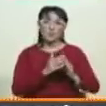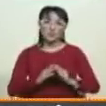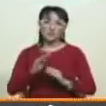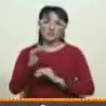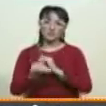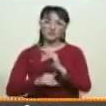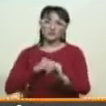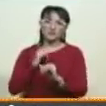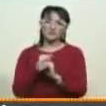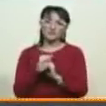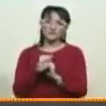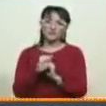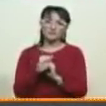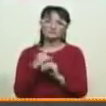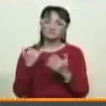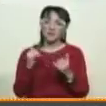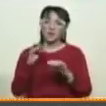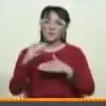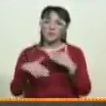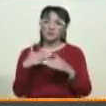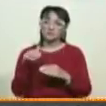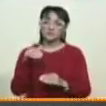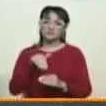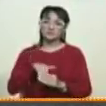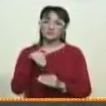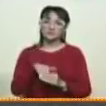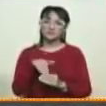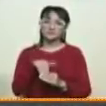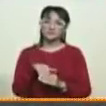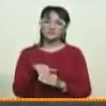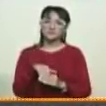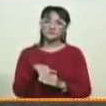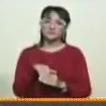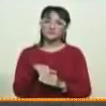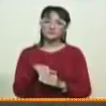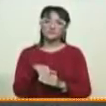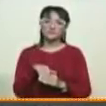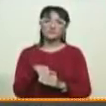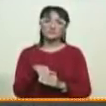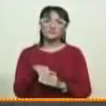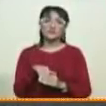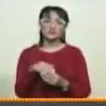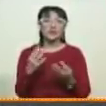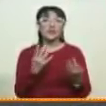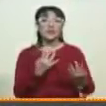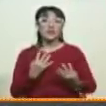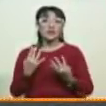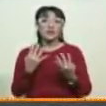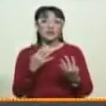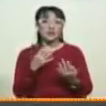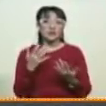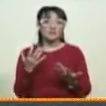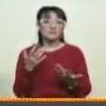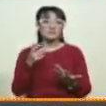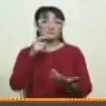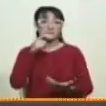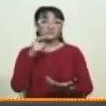internacional con lo que es este proceso eleccionario que sin lugar a dudas ha generado mucha expectativa en la escena